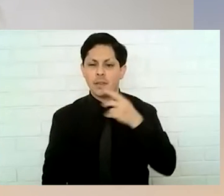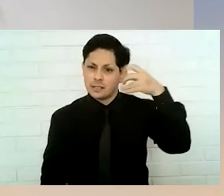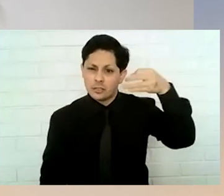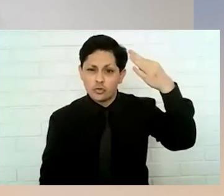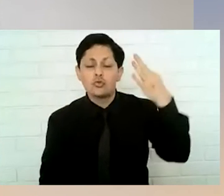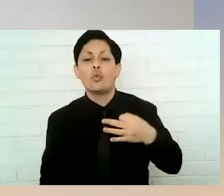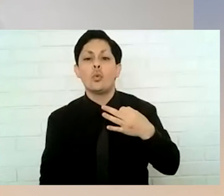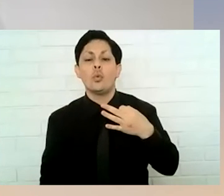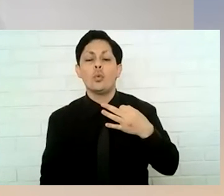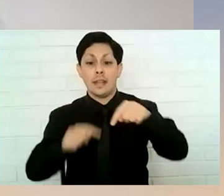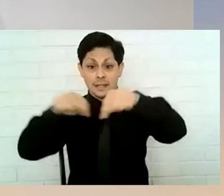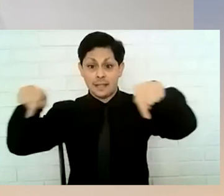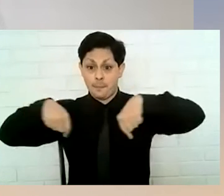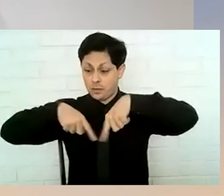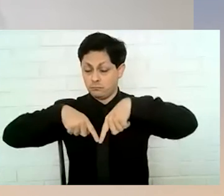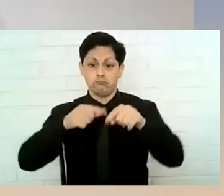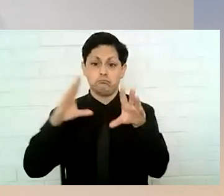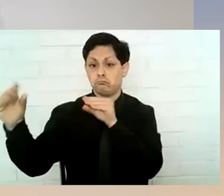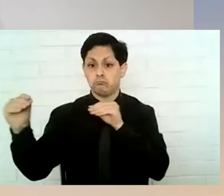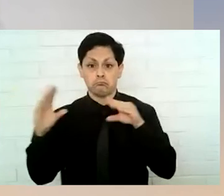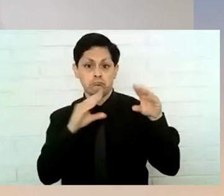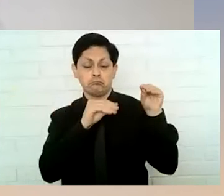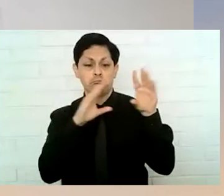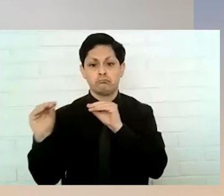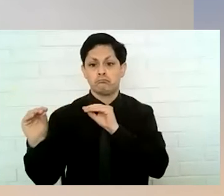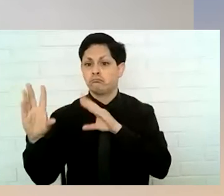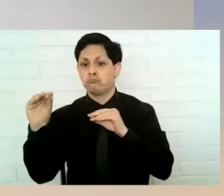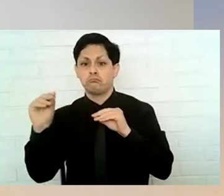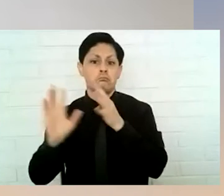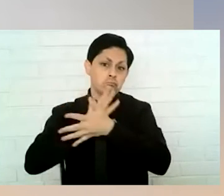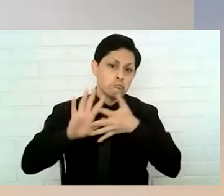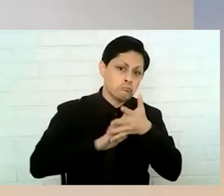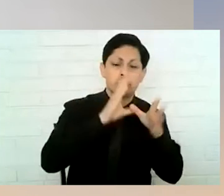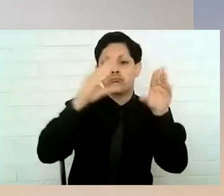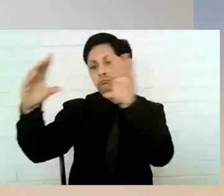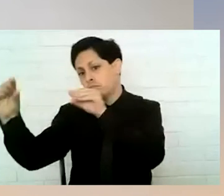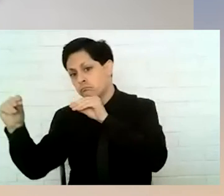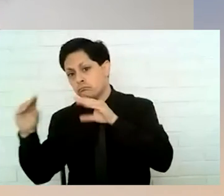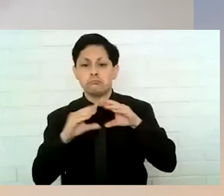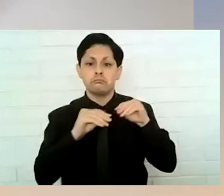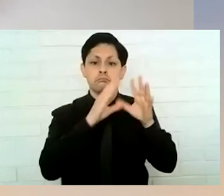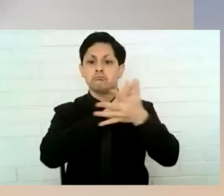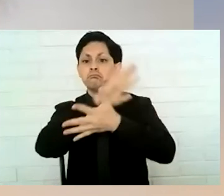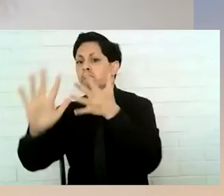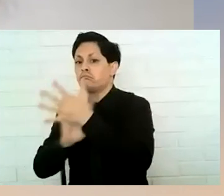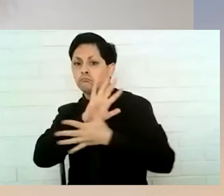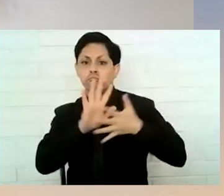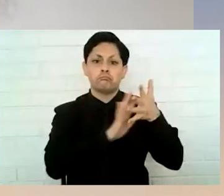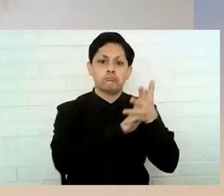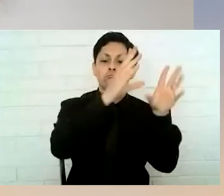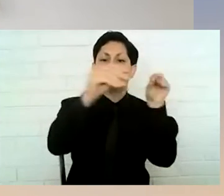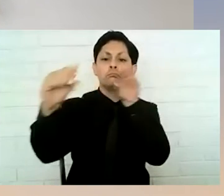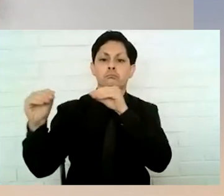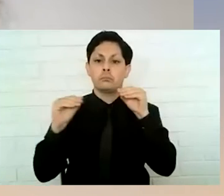un espacio de diálogo, por eso lo hemos llamado un conversatorio, y que el cual esperamos que realmente se produzca